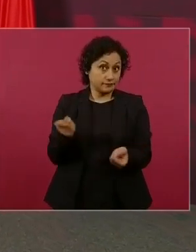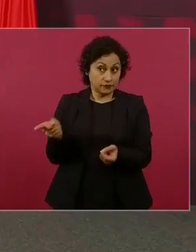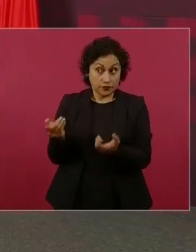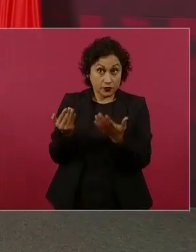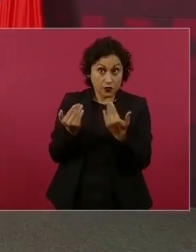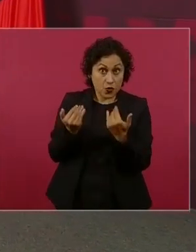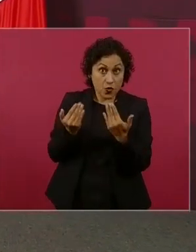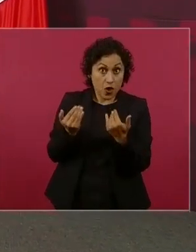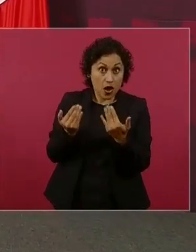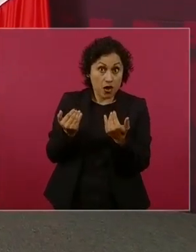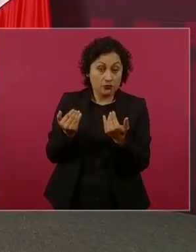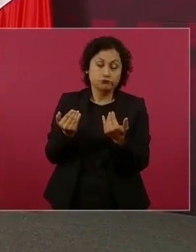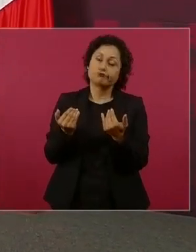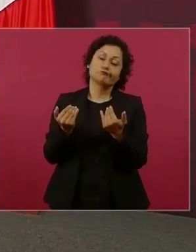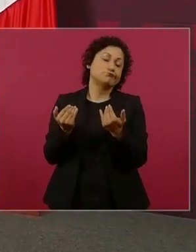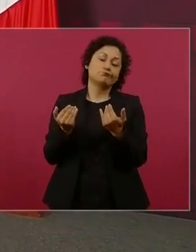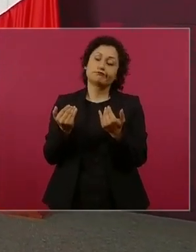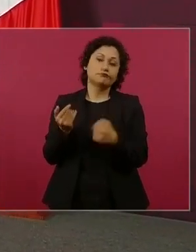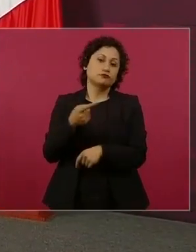no queremos